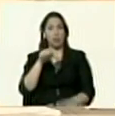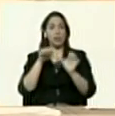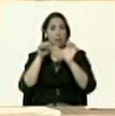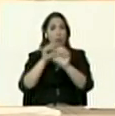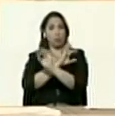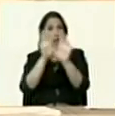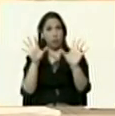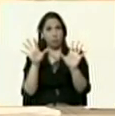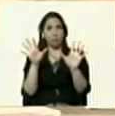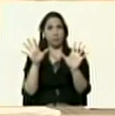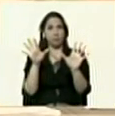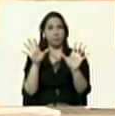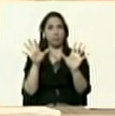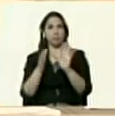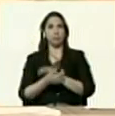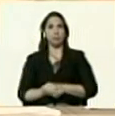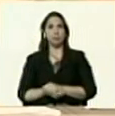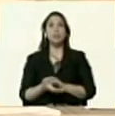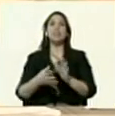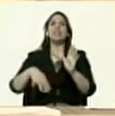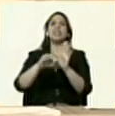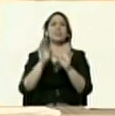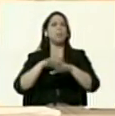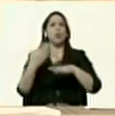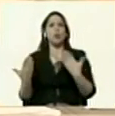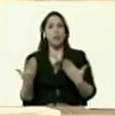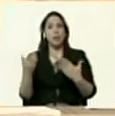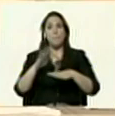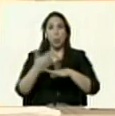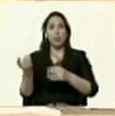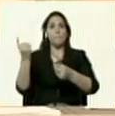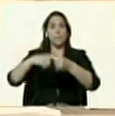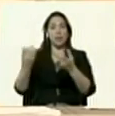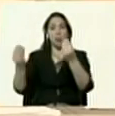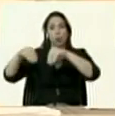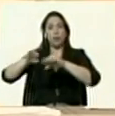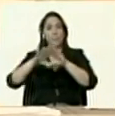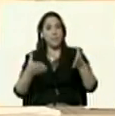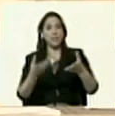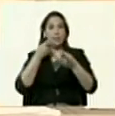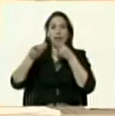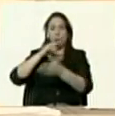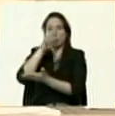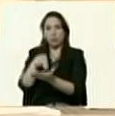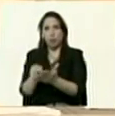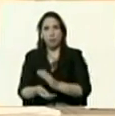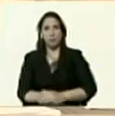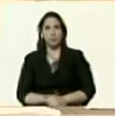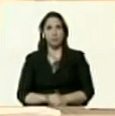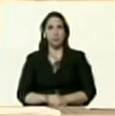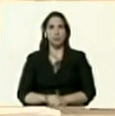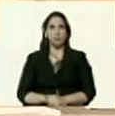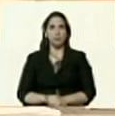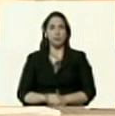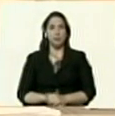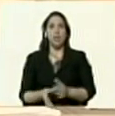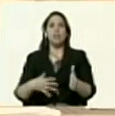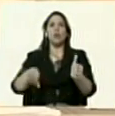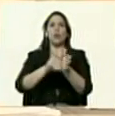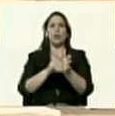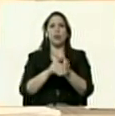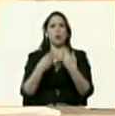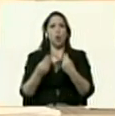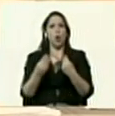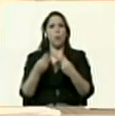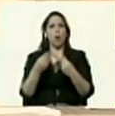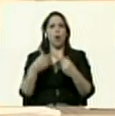claro. Regresan como parte de un acuerdo de la Mesa de Diálogo Nacional. Regresan como parte de